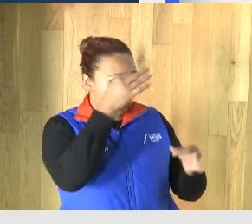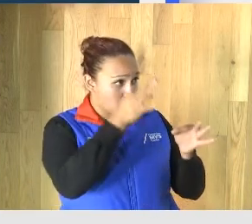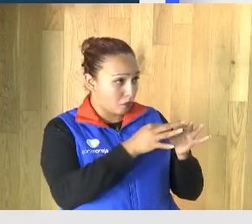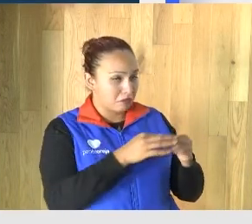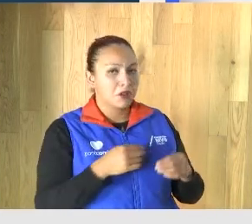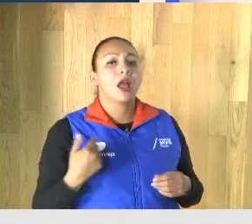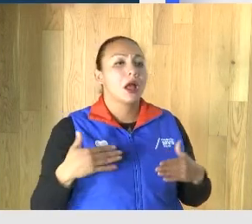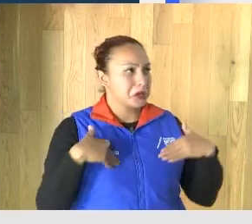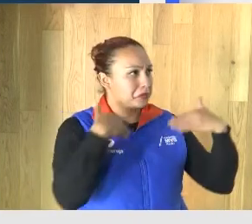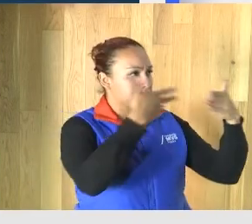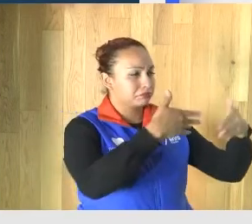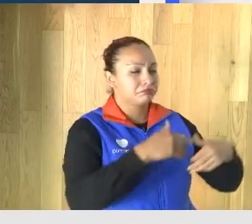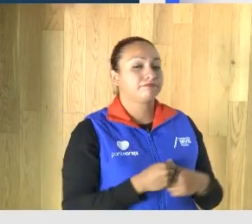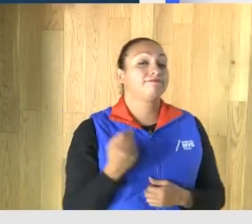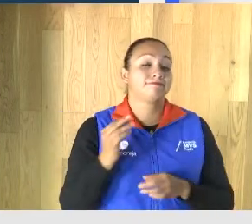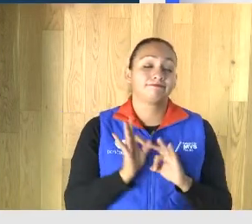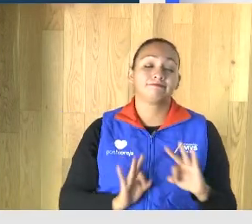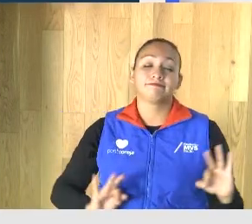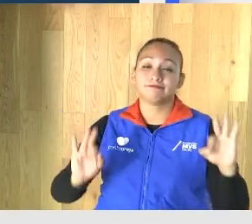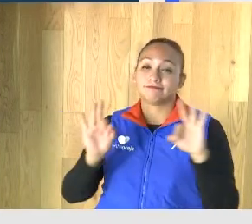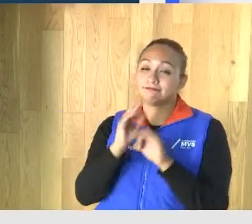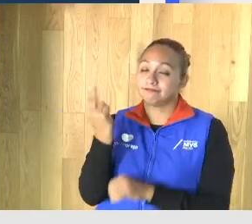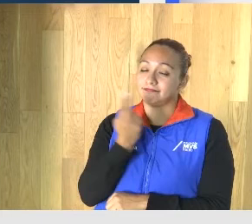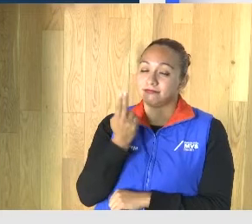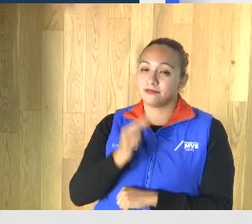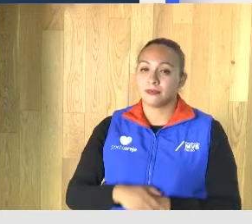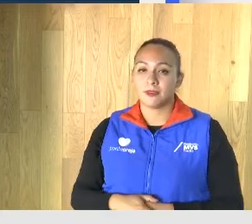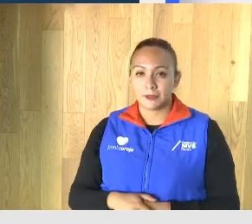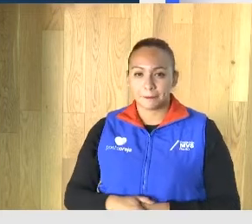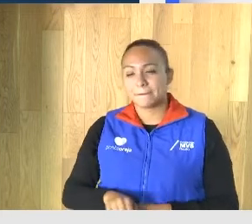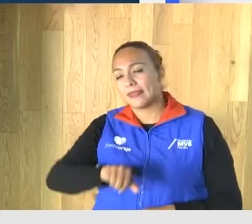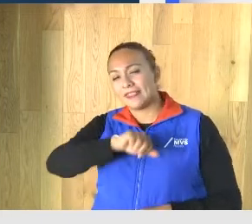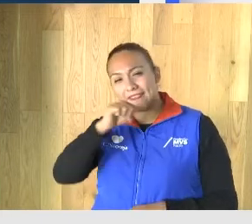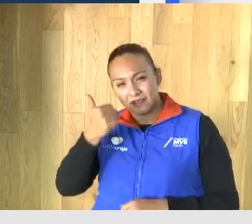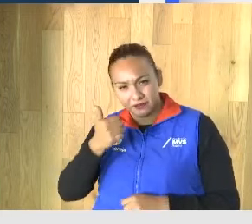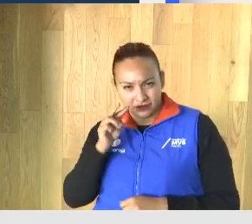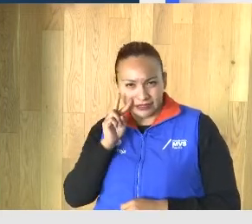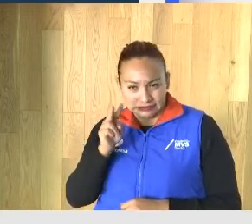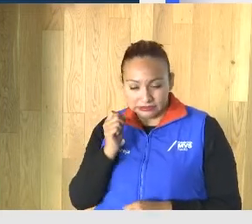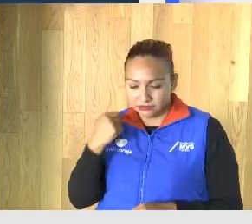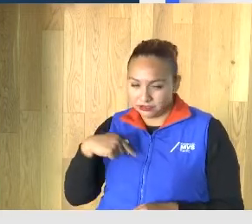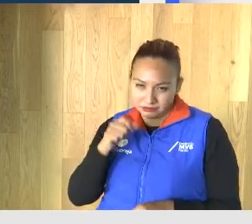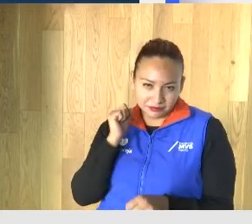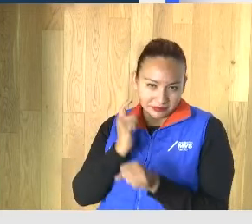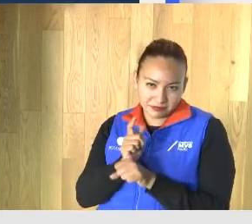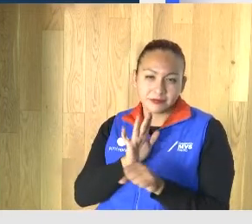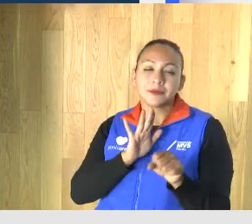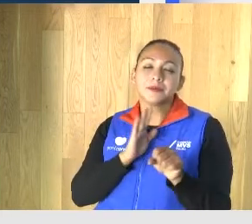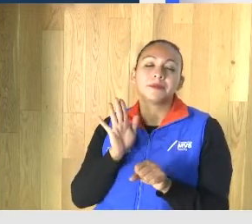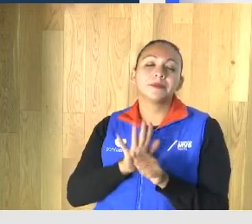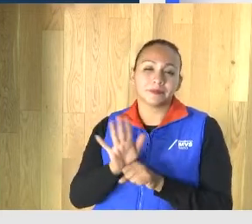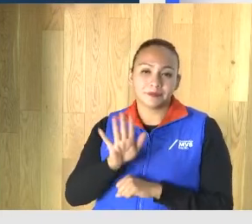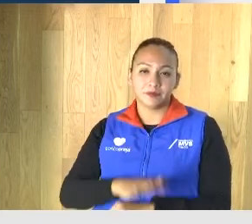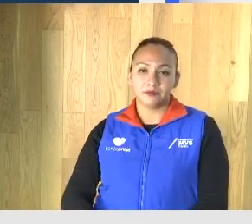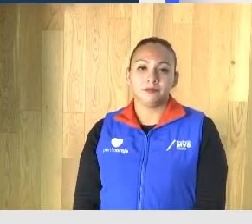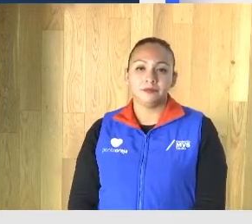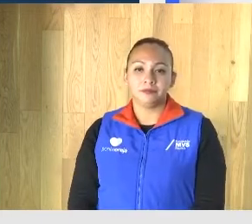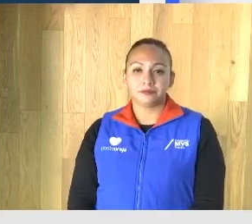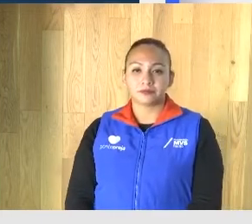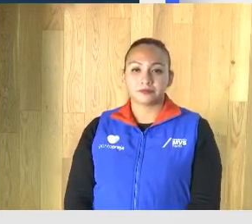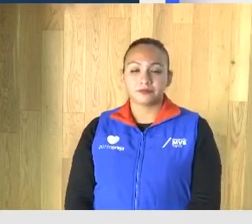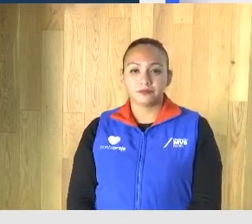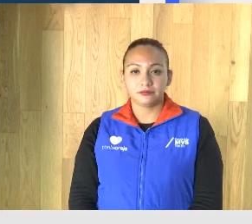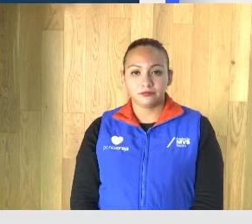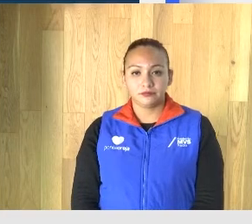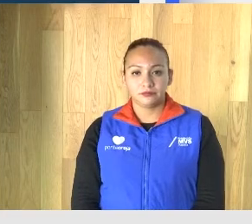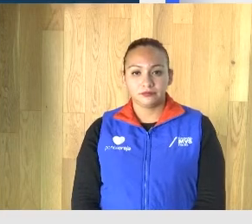de las tendencias que estamos viendo es, obviamente, ya lo habíamos comentado, ¿no? Cada vez hay